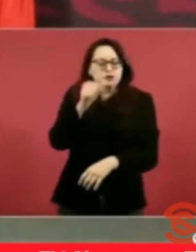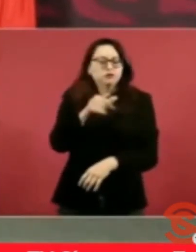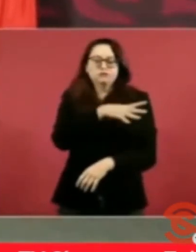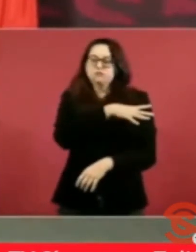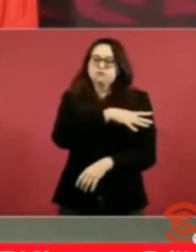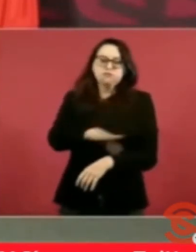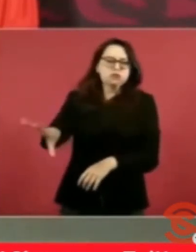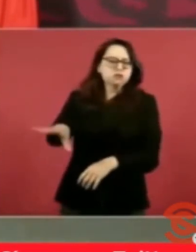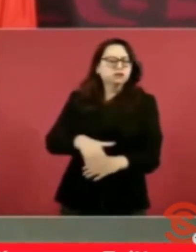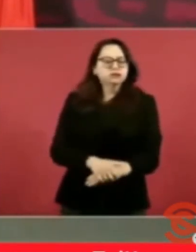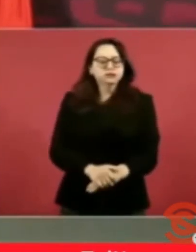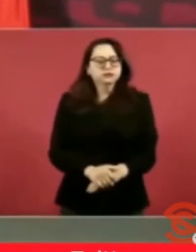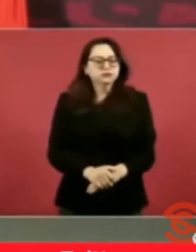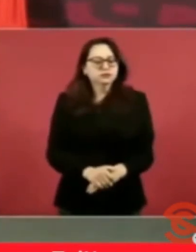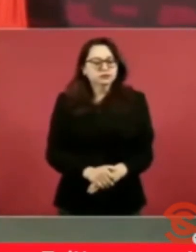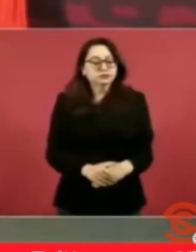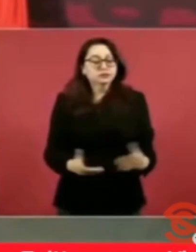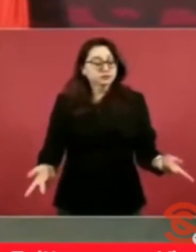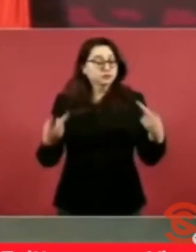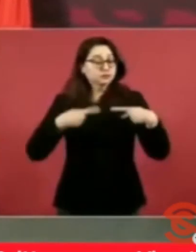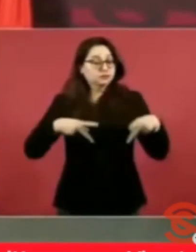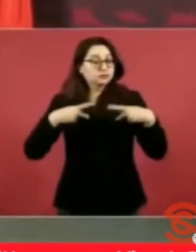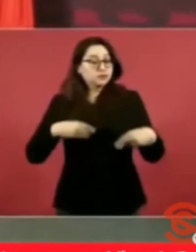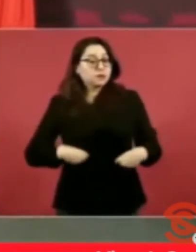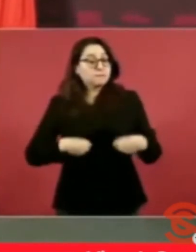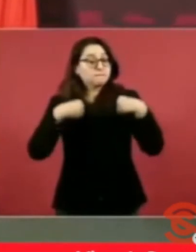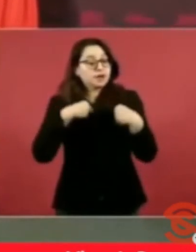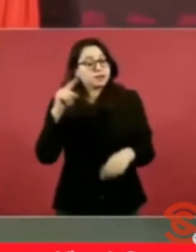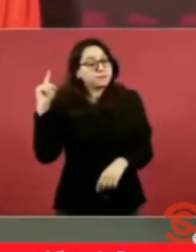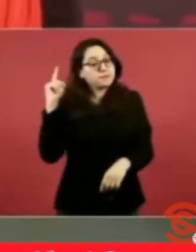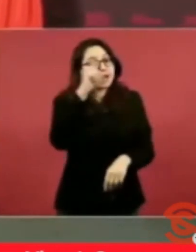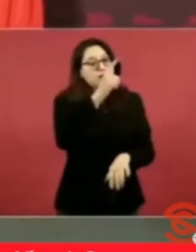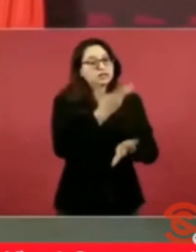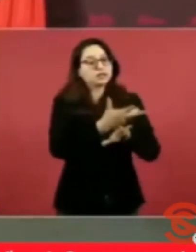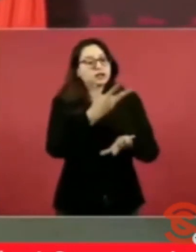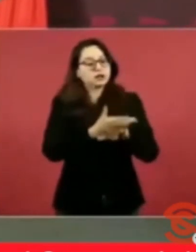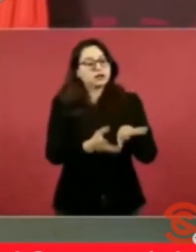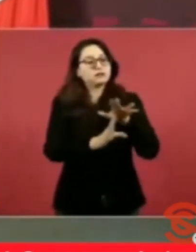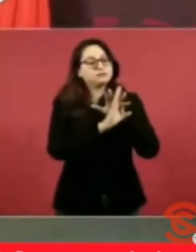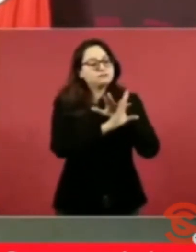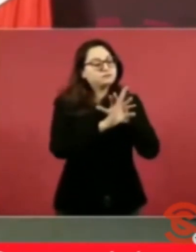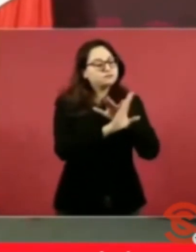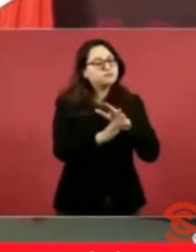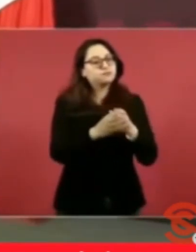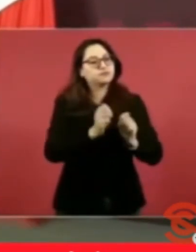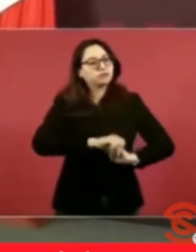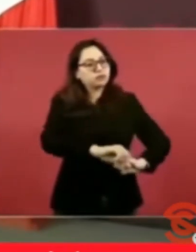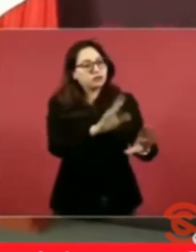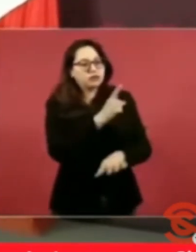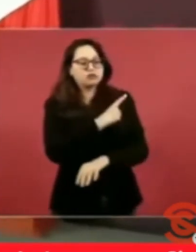Decirle a nuestros paisanos y a los migrantes que vamos a estarlos defendiendo,